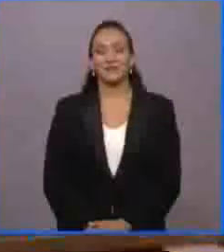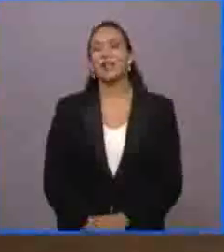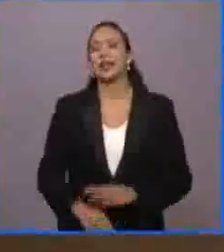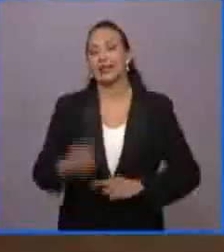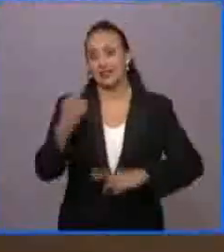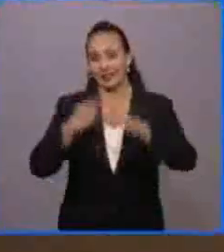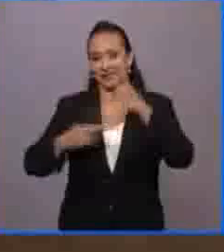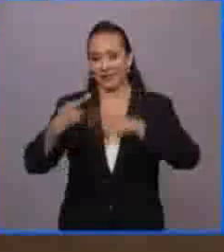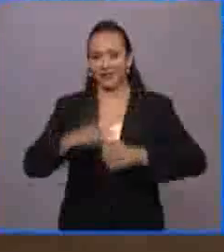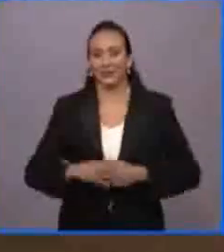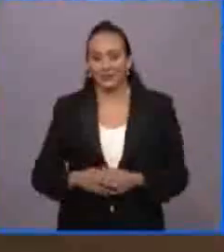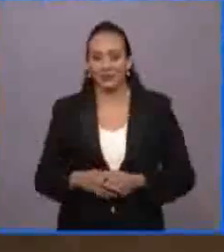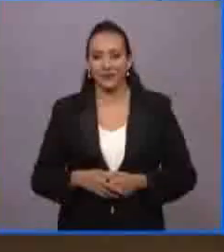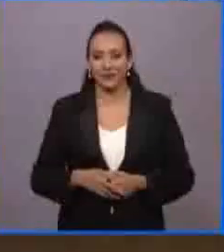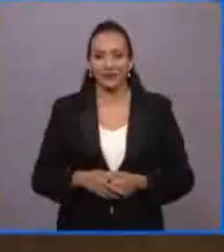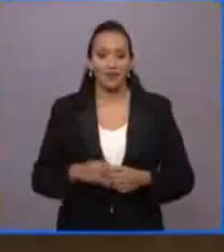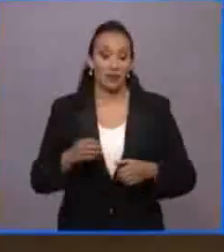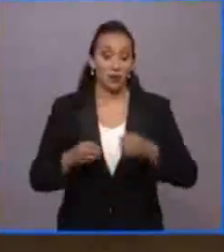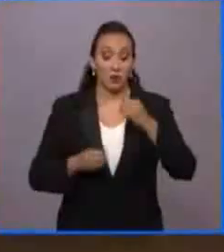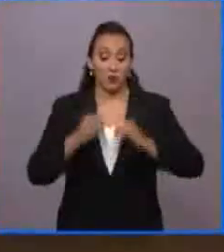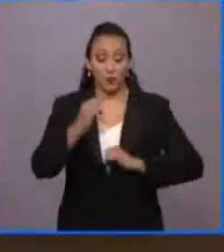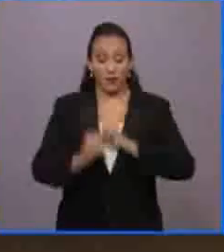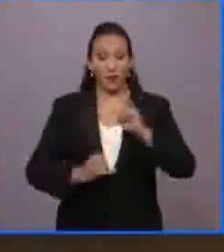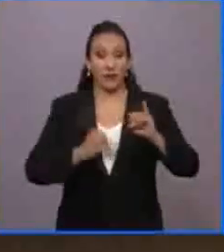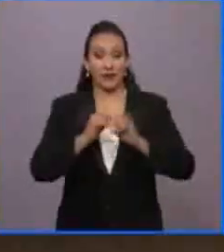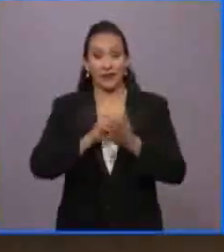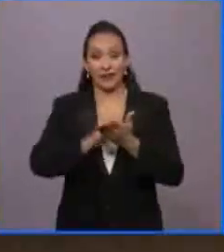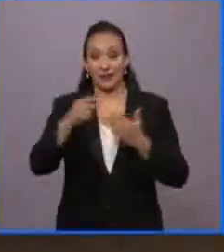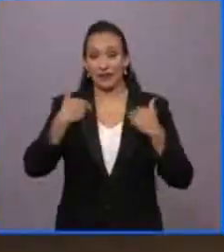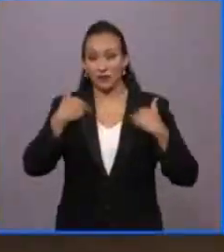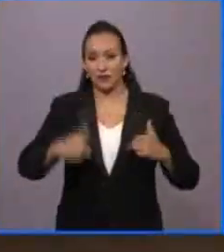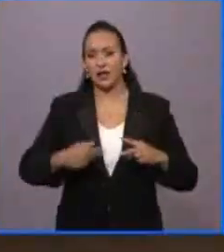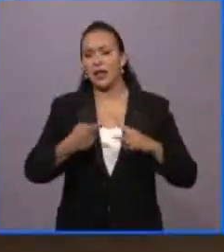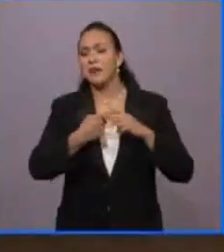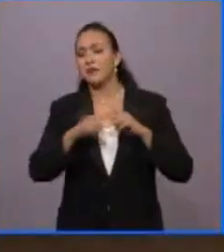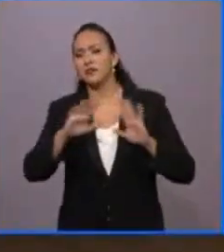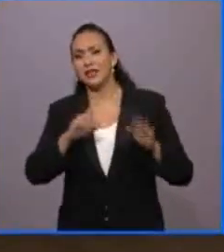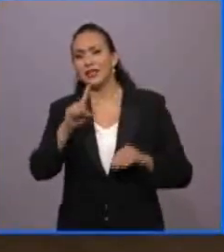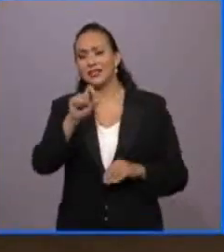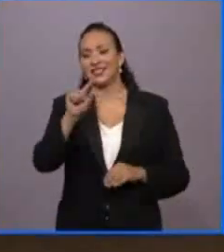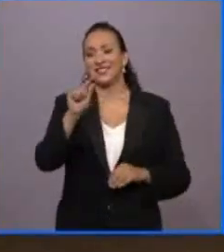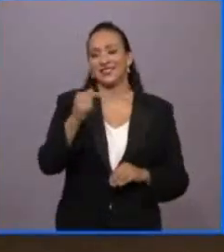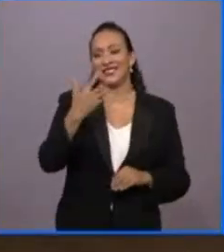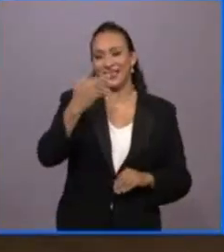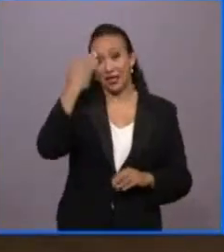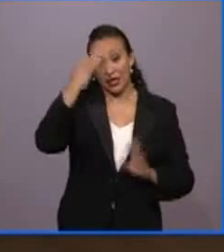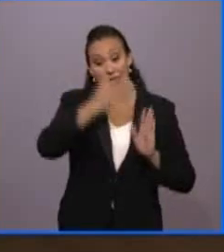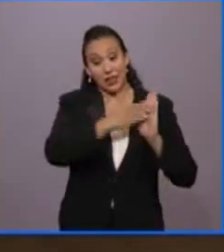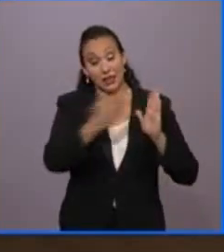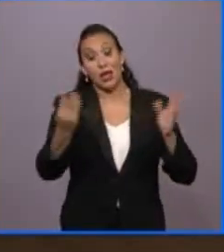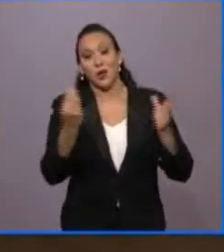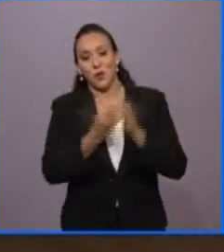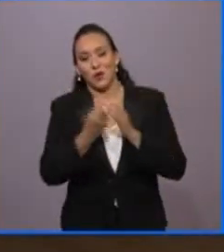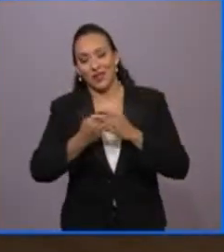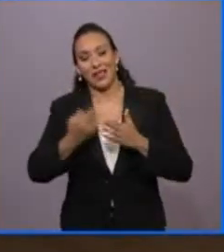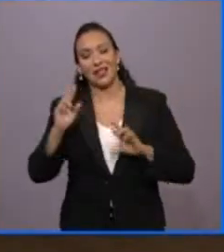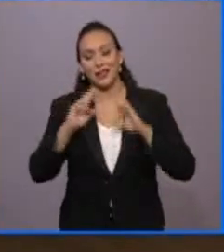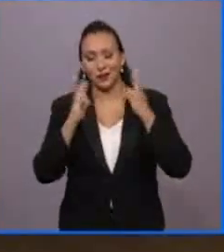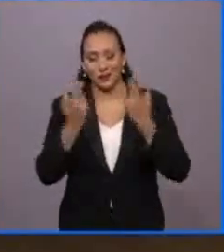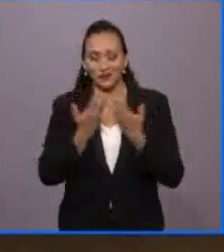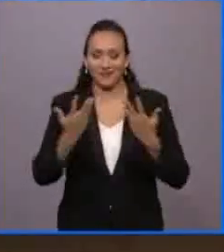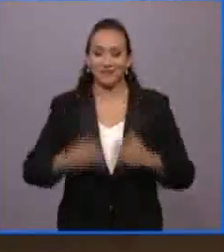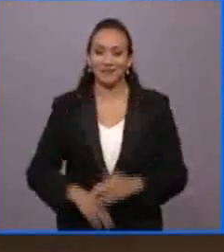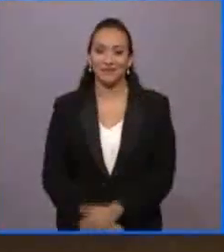Más adelante, la Corte Interamericana de Derechos Humanos inició su 175 periodo ordinario de sesiones.